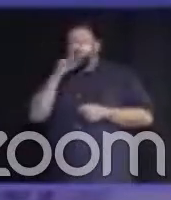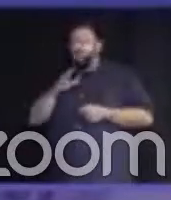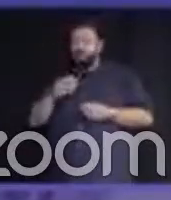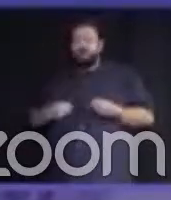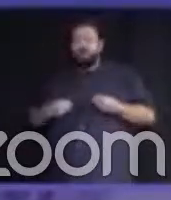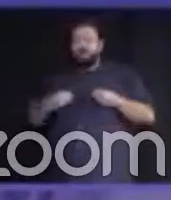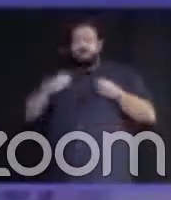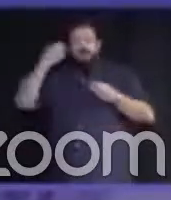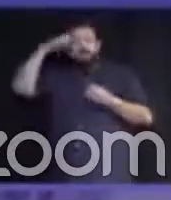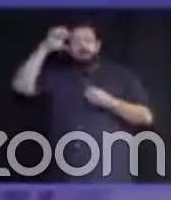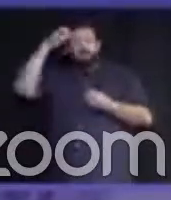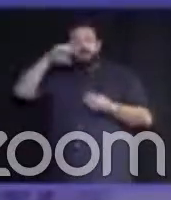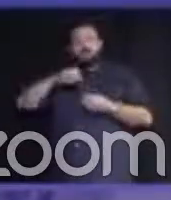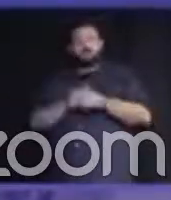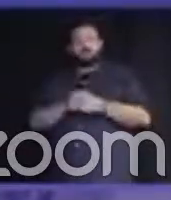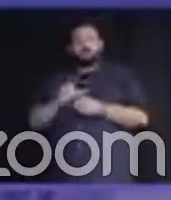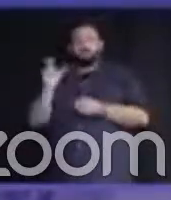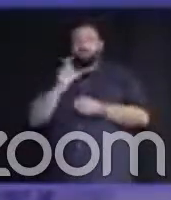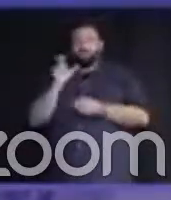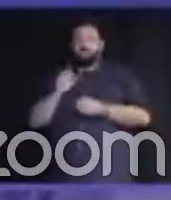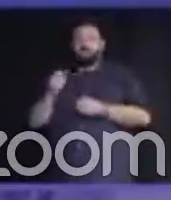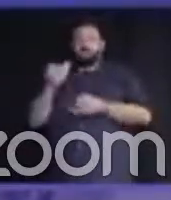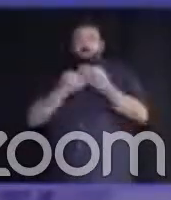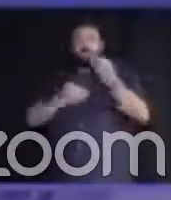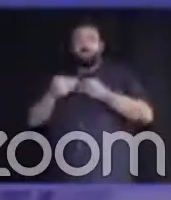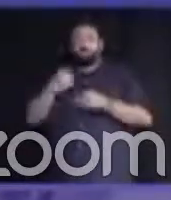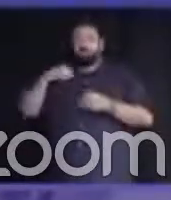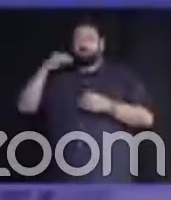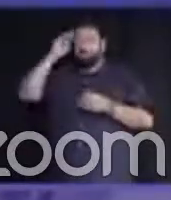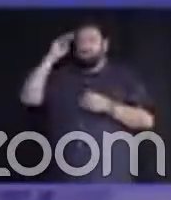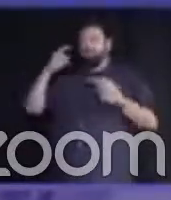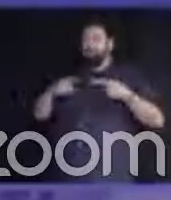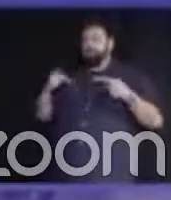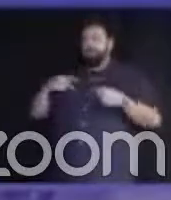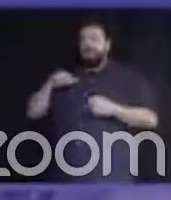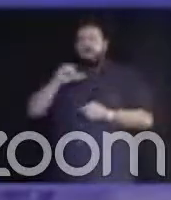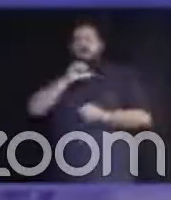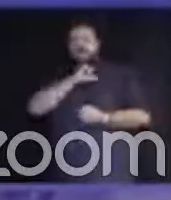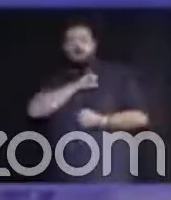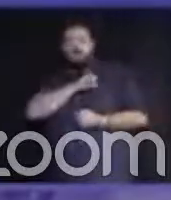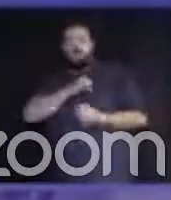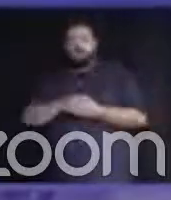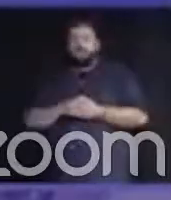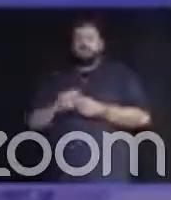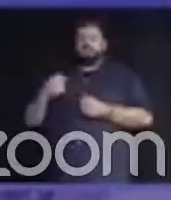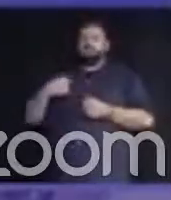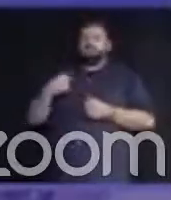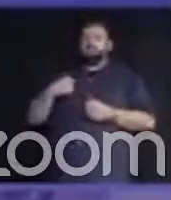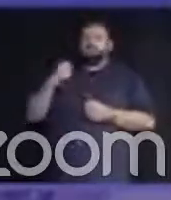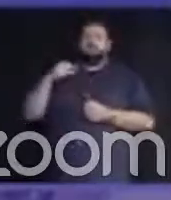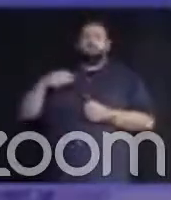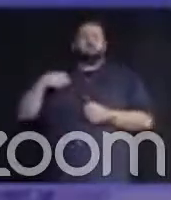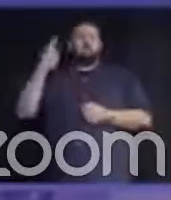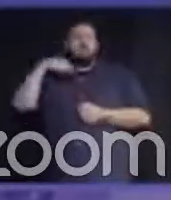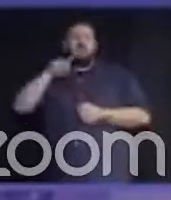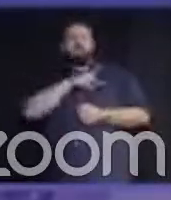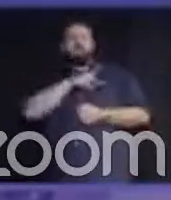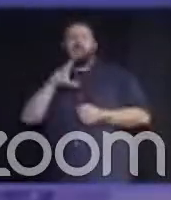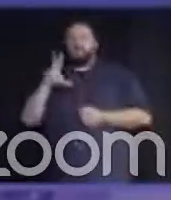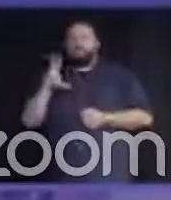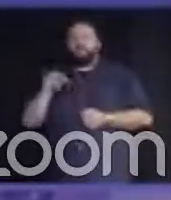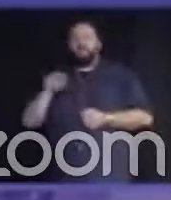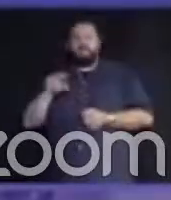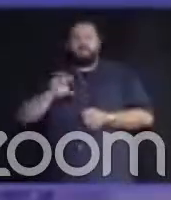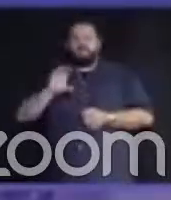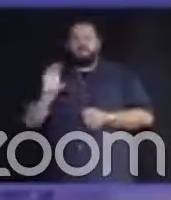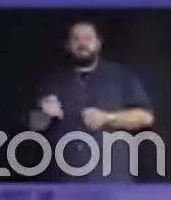experiencia increíble. Fíjense, a veces decimos que los humanos somos egoístas, soberbios, que pensamos nada más en nosotros mismos. No es